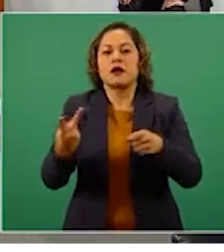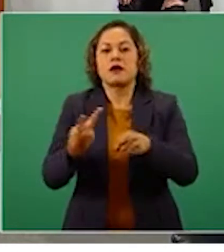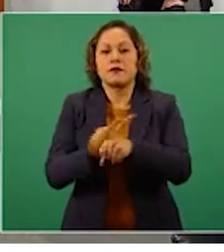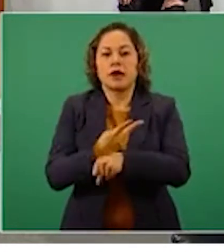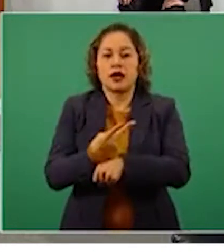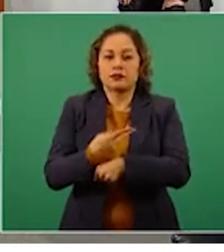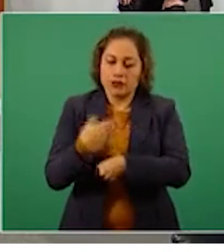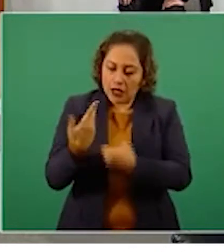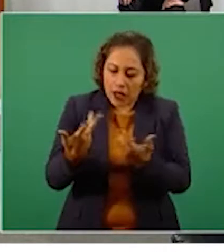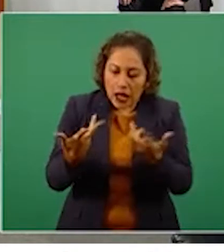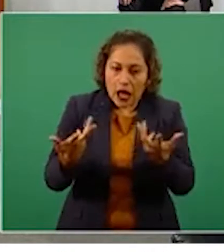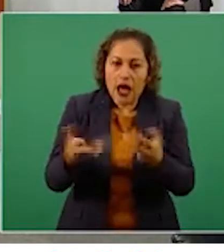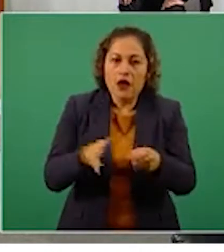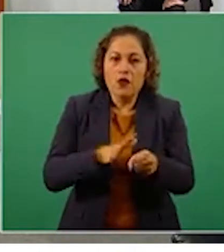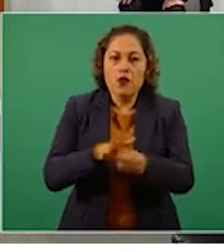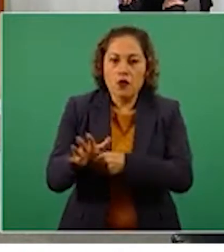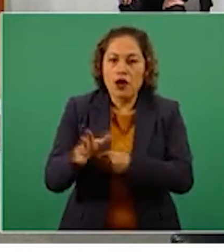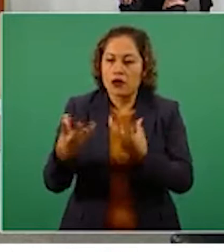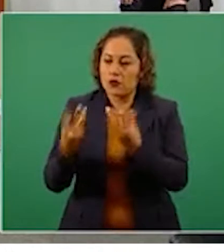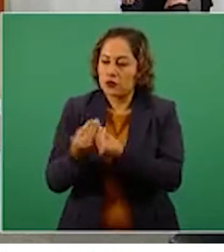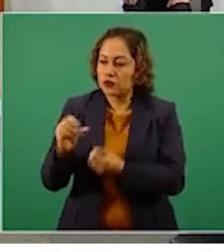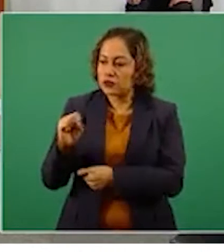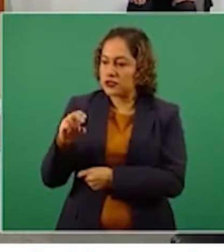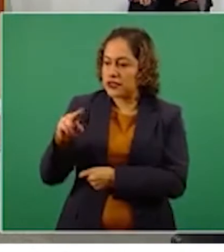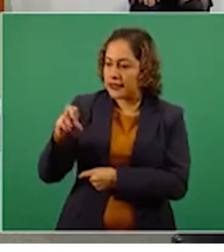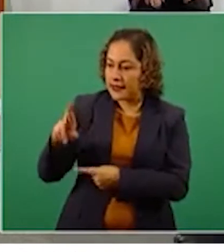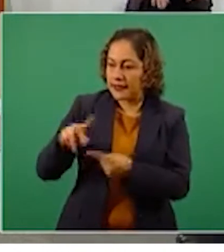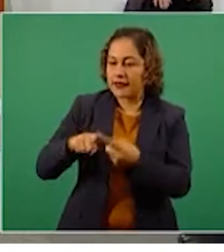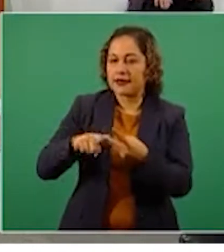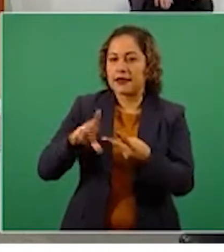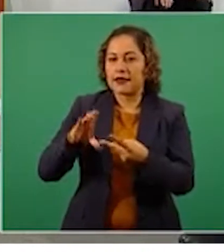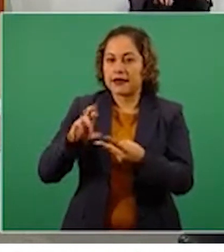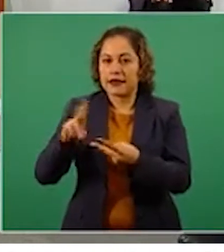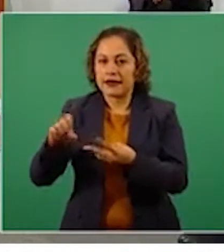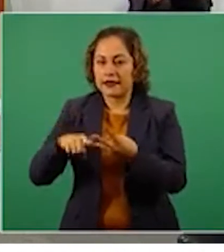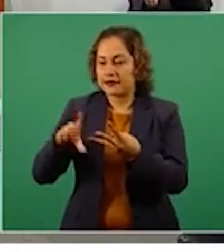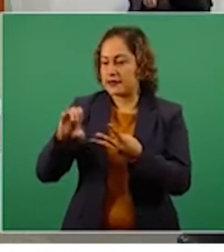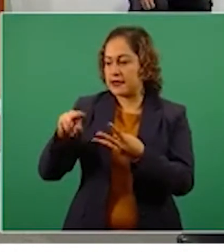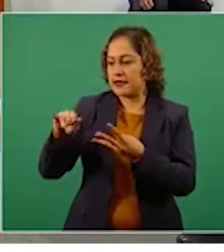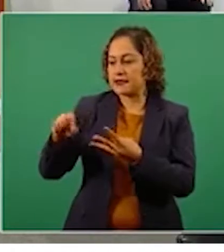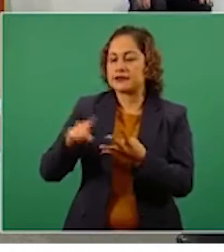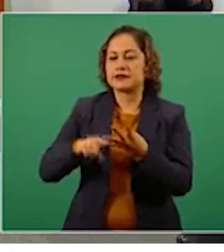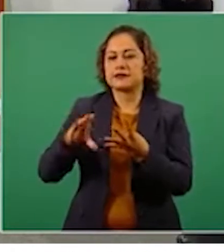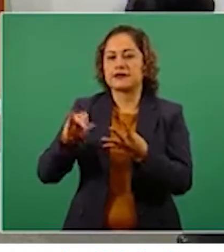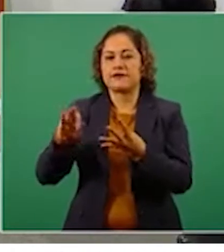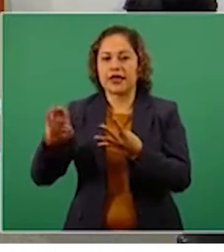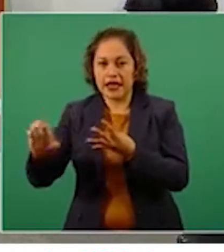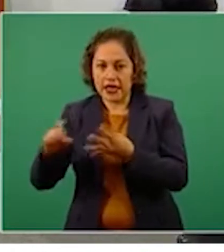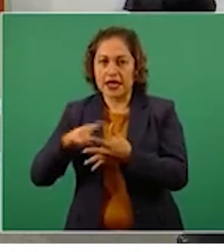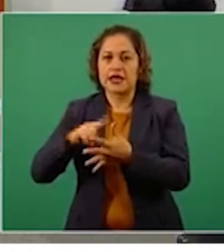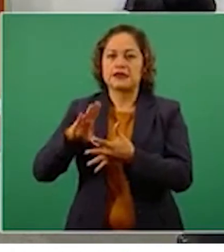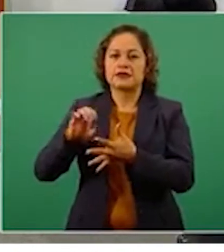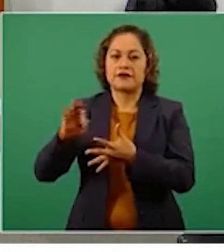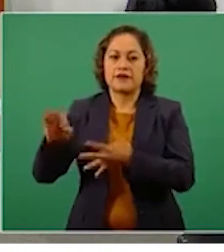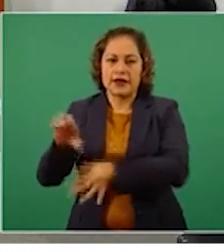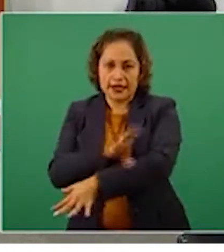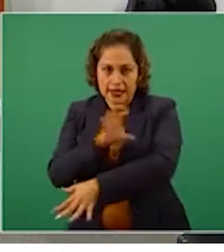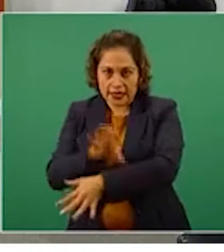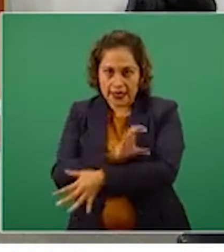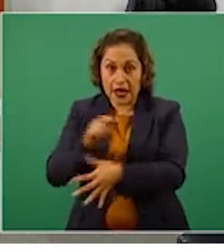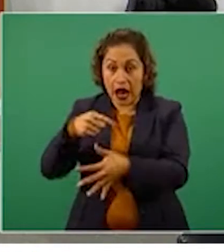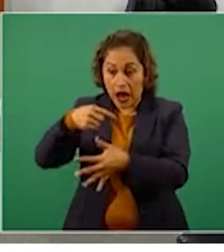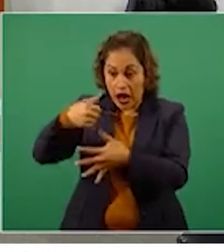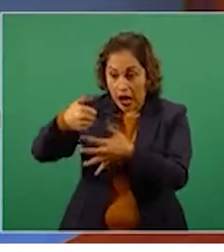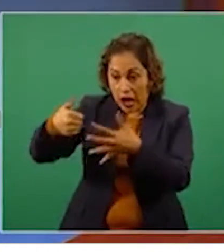inmediatas con la CENER, la CRE, el SENACE, CFE, CFE Energía y los demás